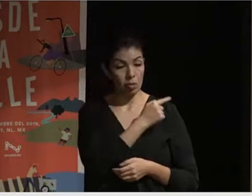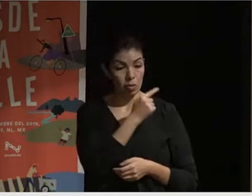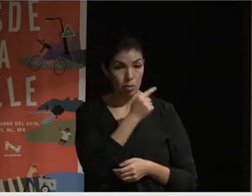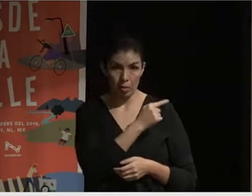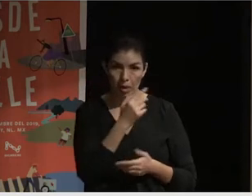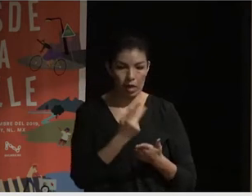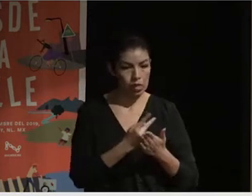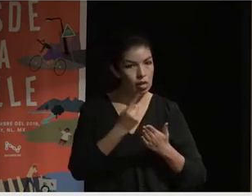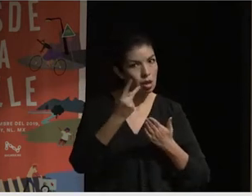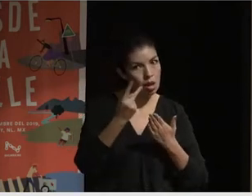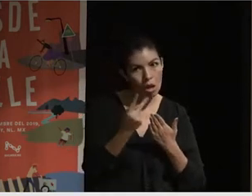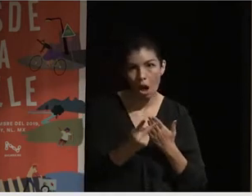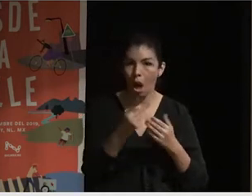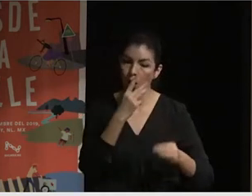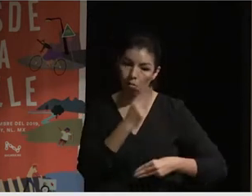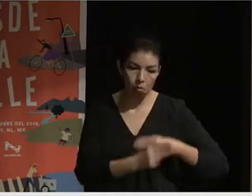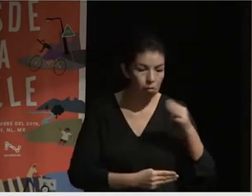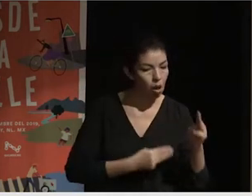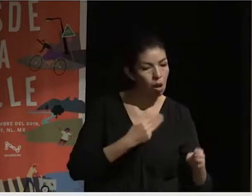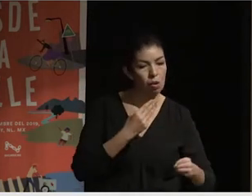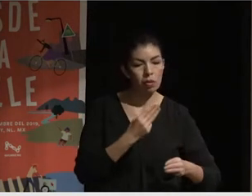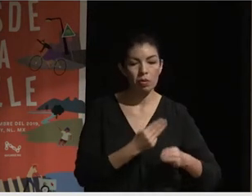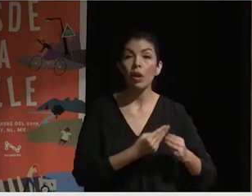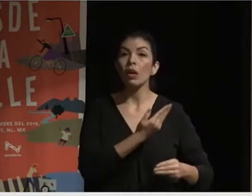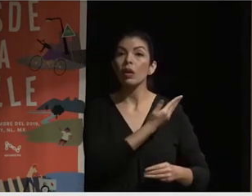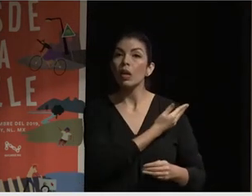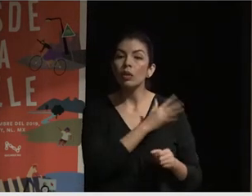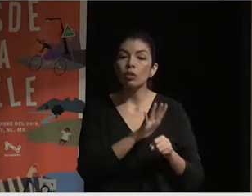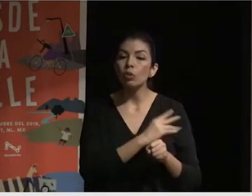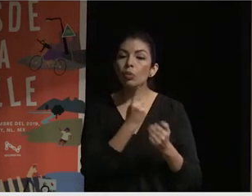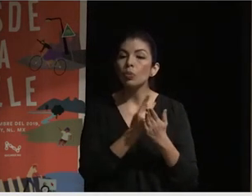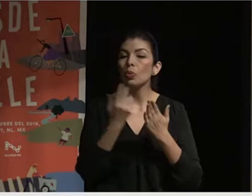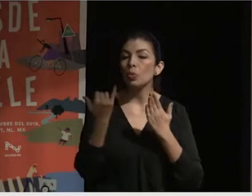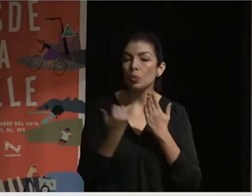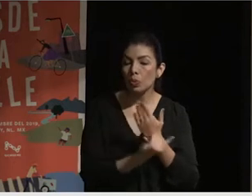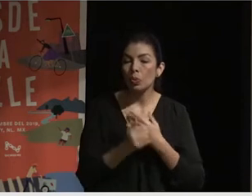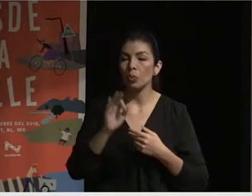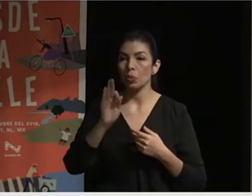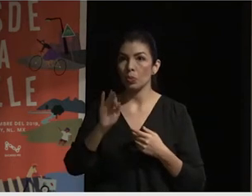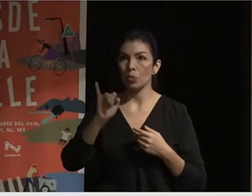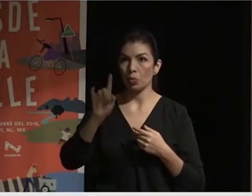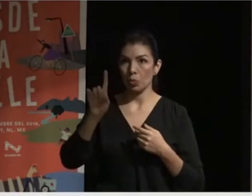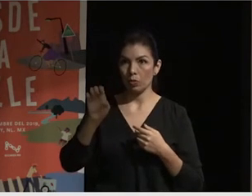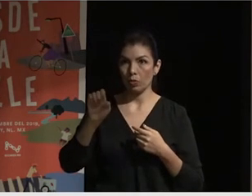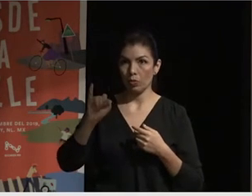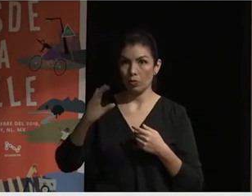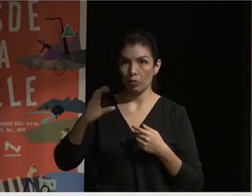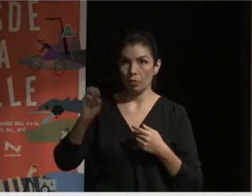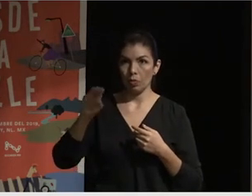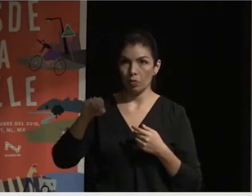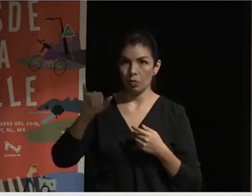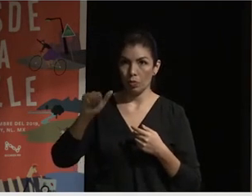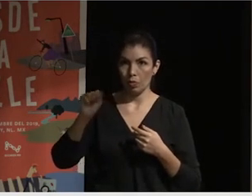cierto, les recomiendo que investiguen. El fideicomiso de tierras regularizó, fue precisamente una experiencia de regularización, pero